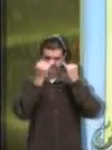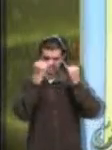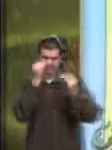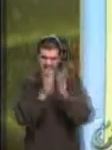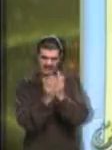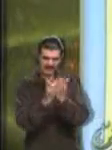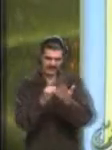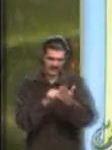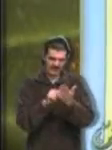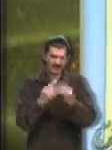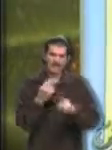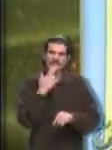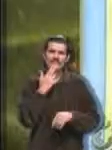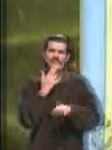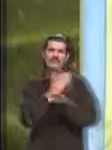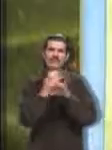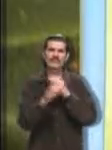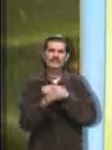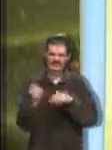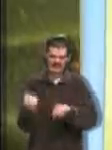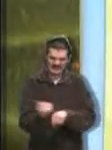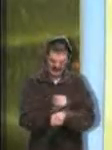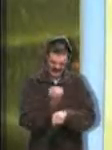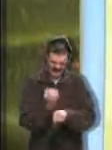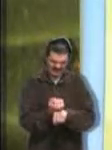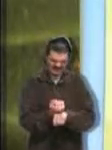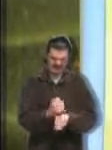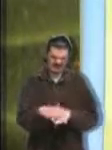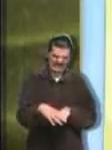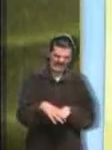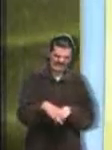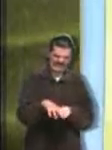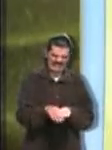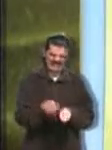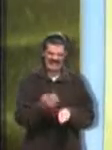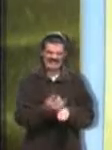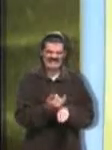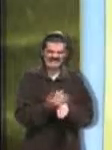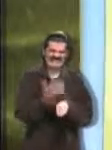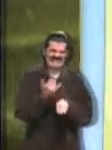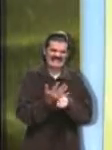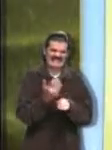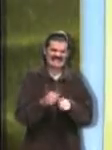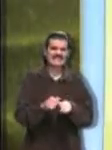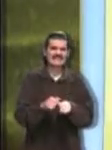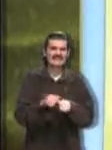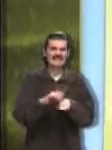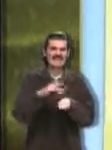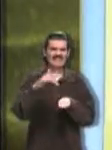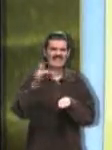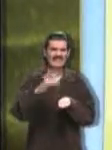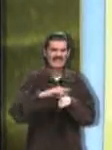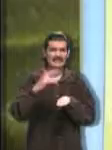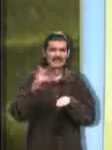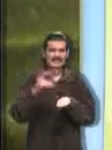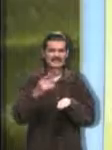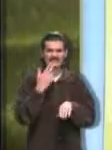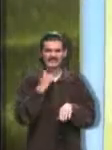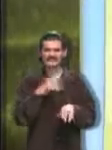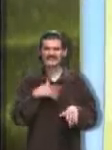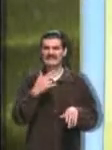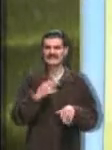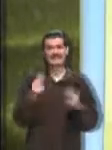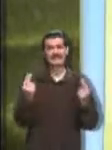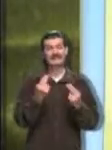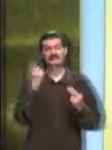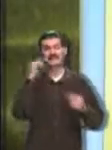hace referencia al uso intencional de unos zapatos incomodísimos de charol que le son indispensables